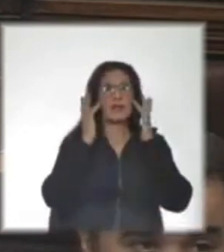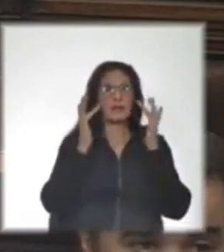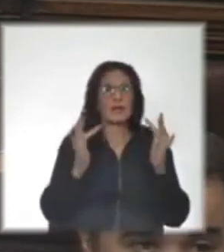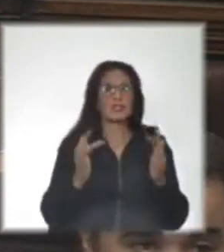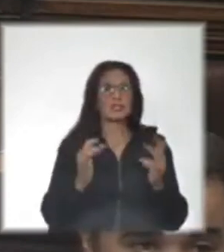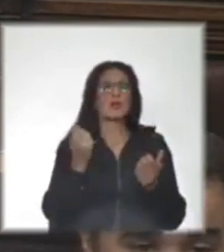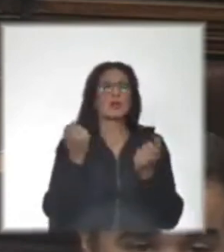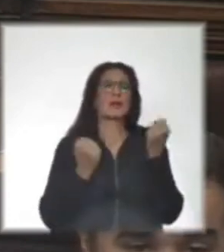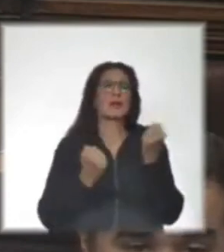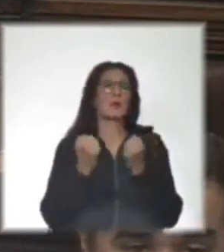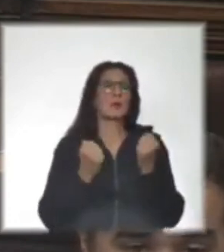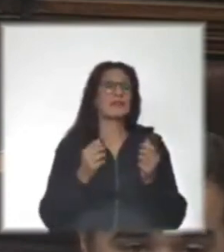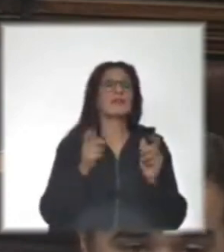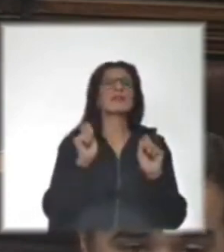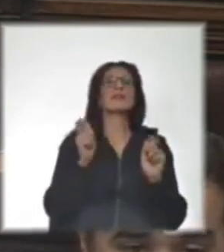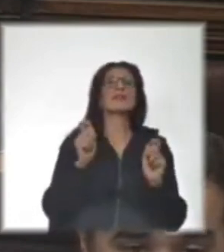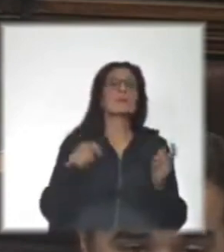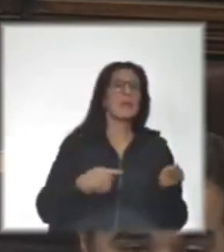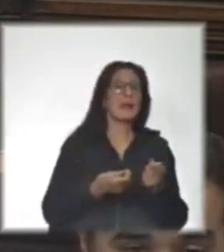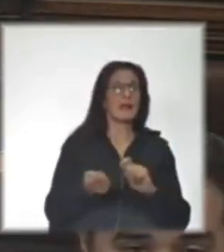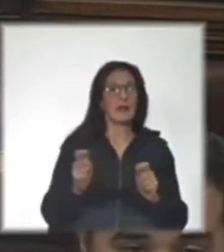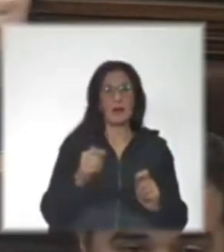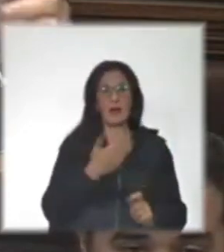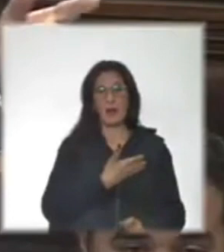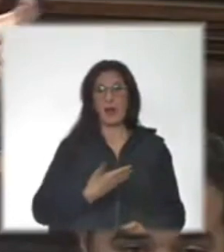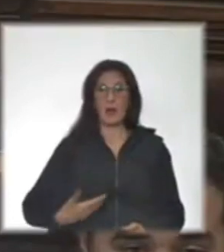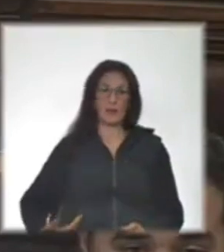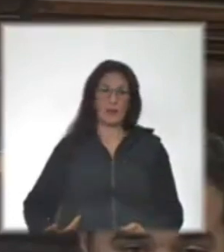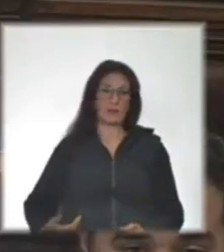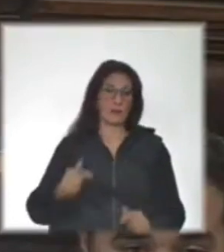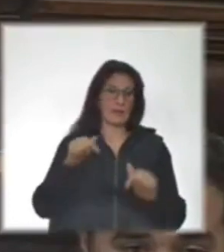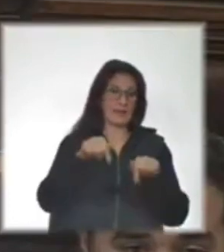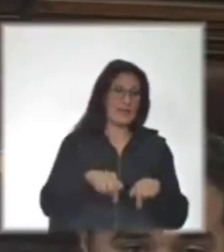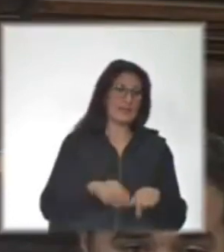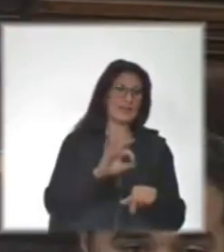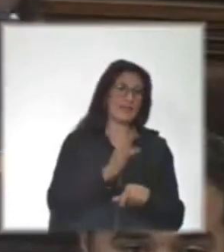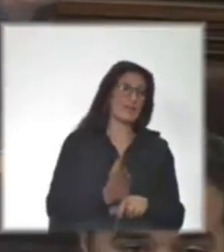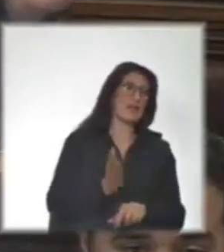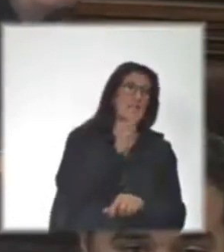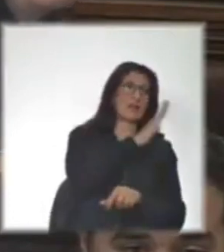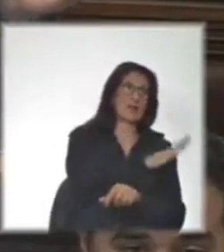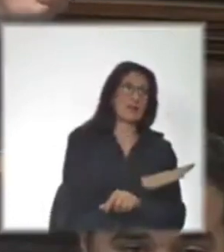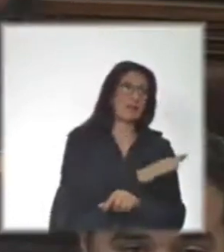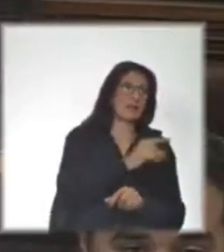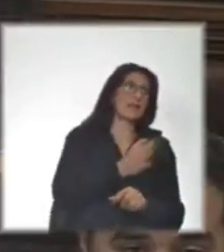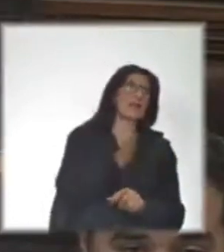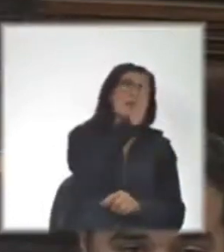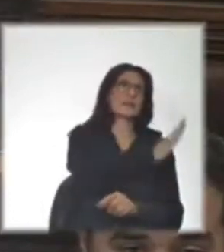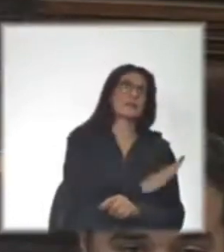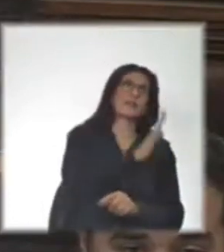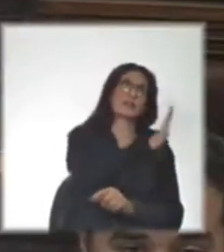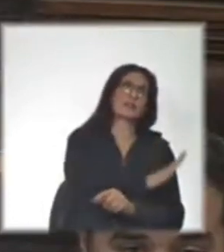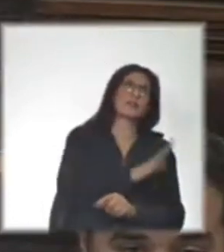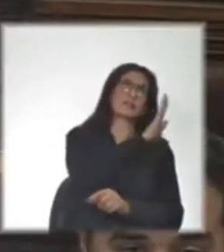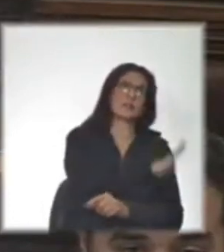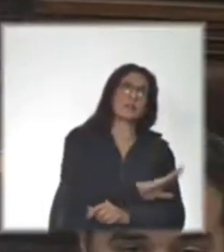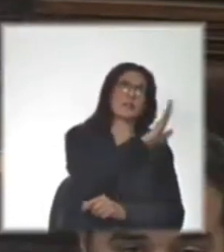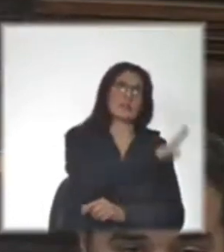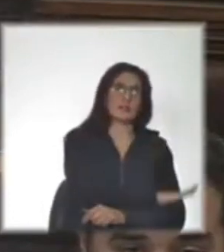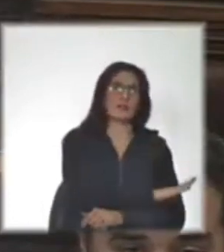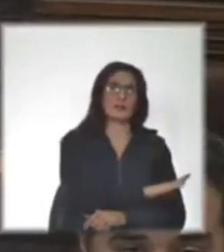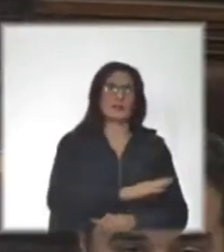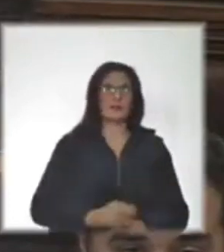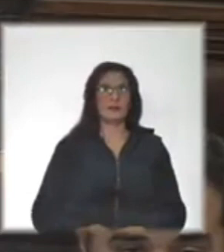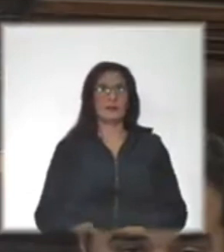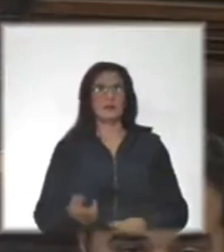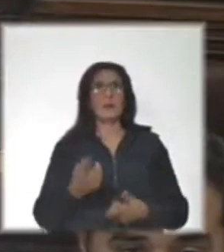economía, maneja el gobierno, a este y al anterior, y al otro de más atrás y al que viene.